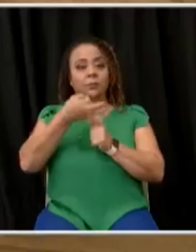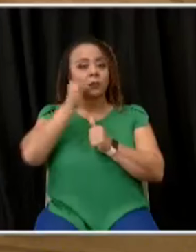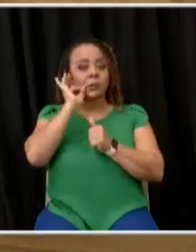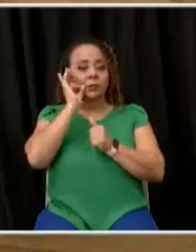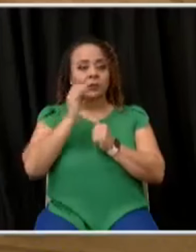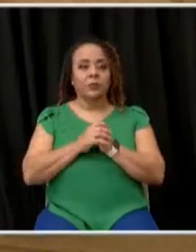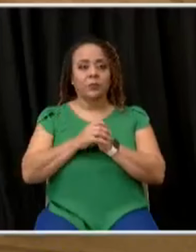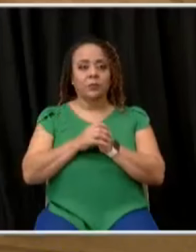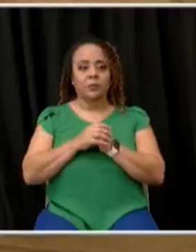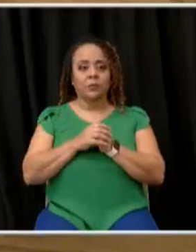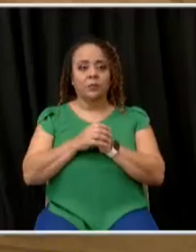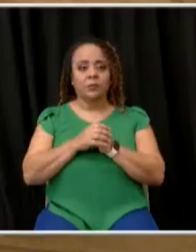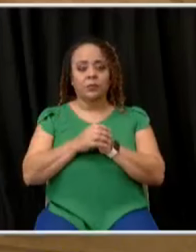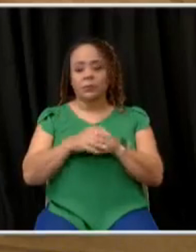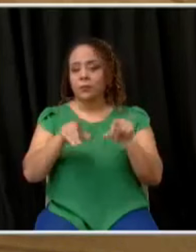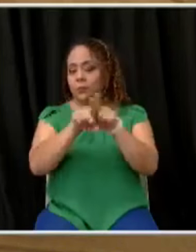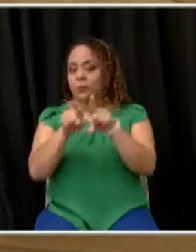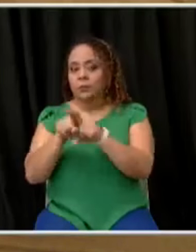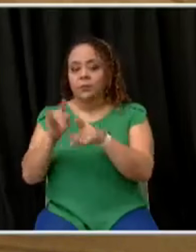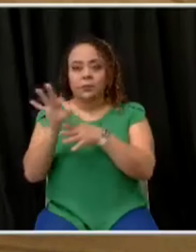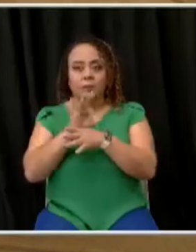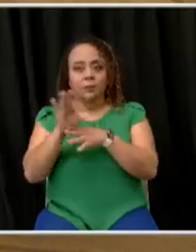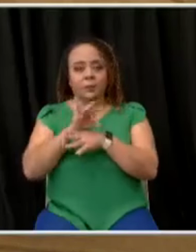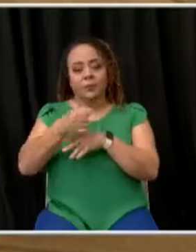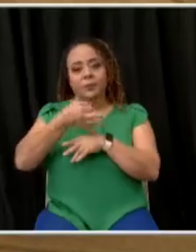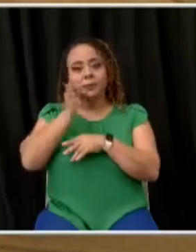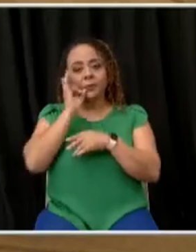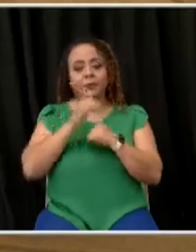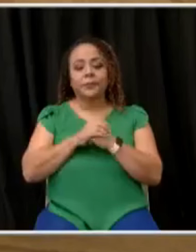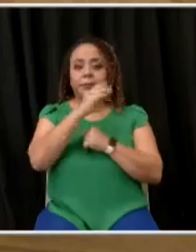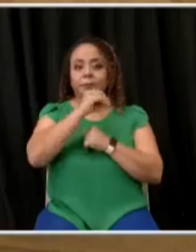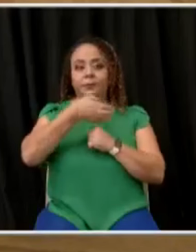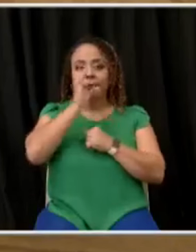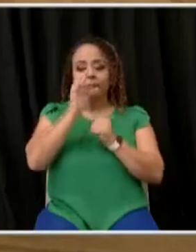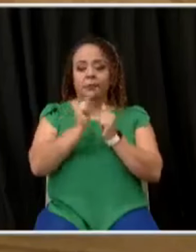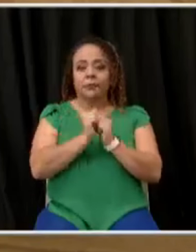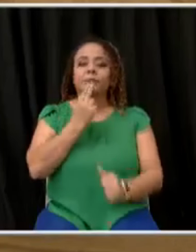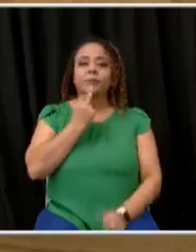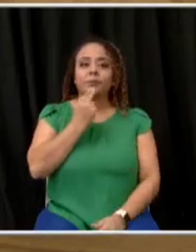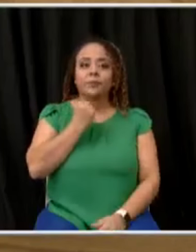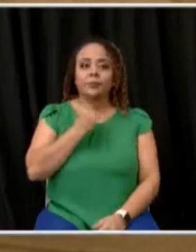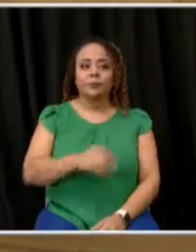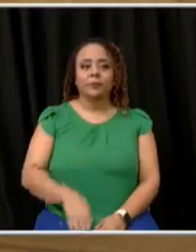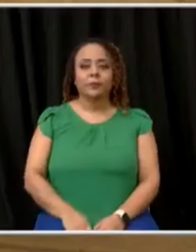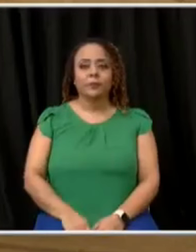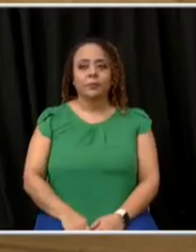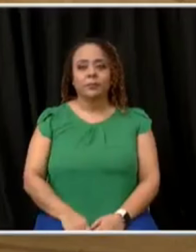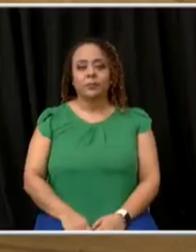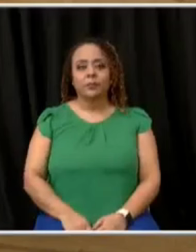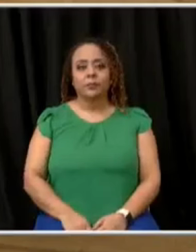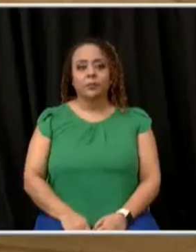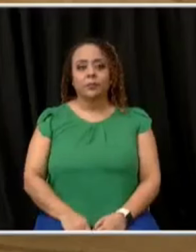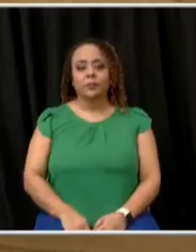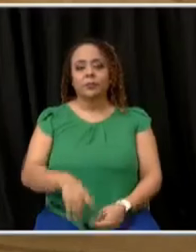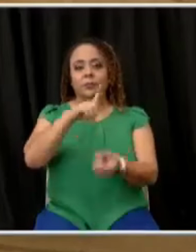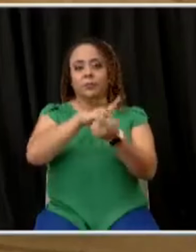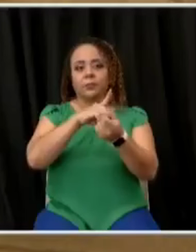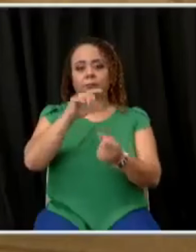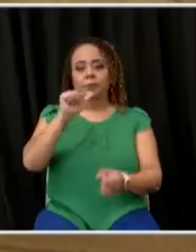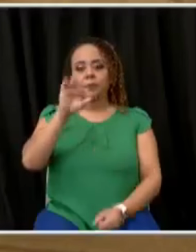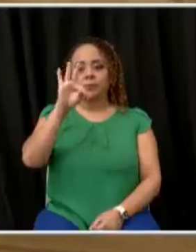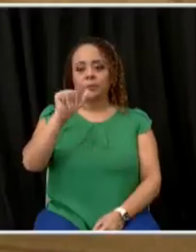café. Tampoco nos funciona el café. Y las bebidas con edulcorante natural o artificial, el doctor